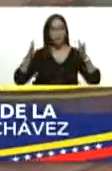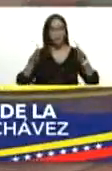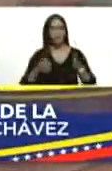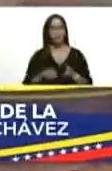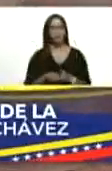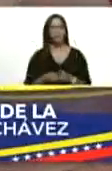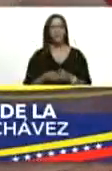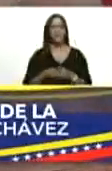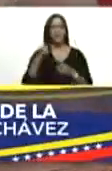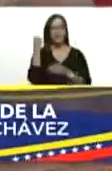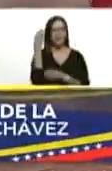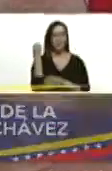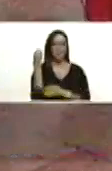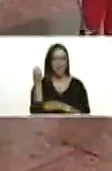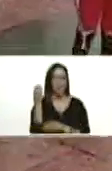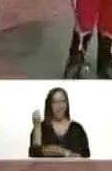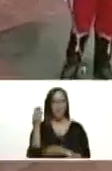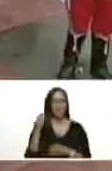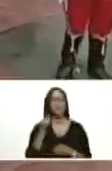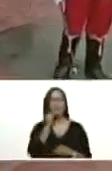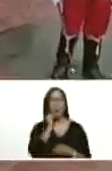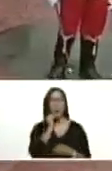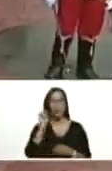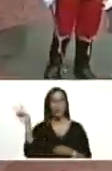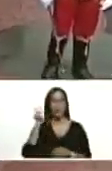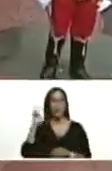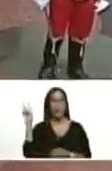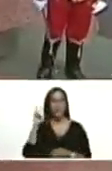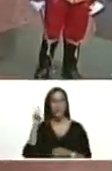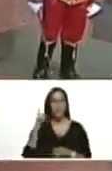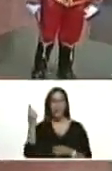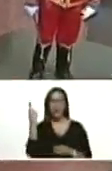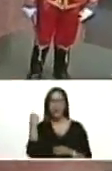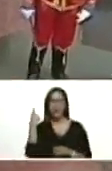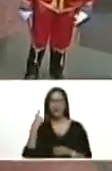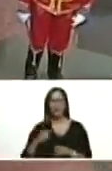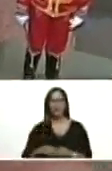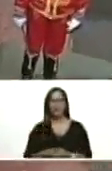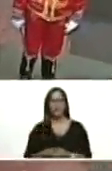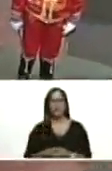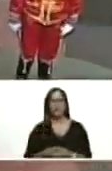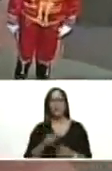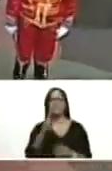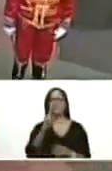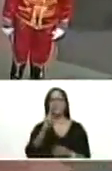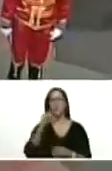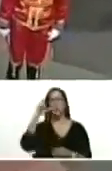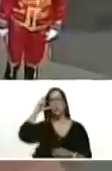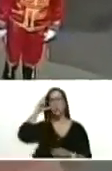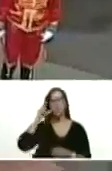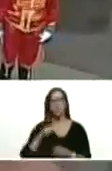en el Congreso de la Juventud Venezolana ayer, en su segundo día,